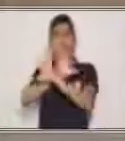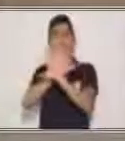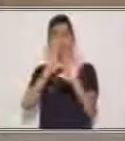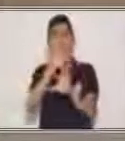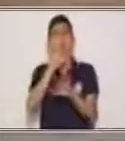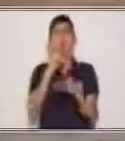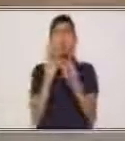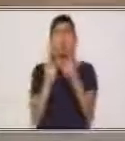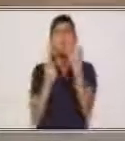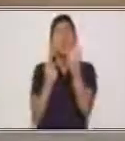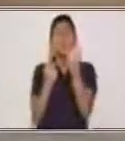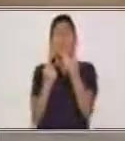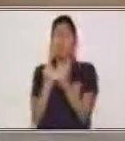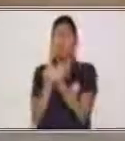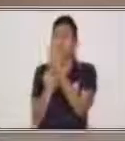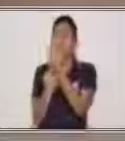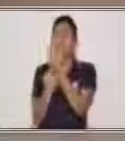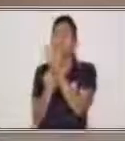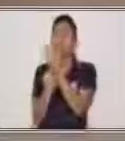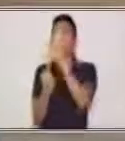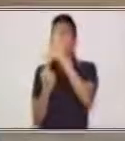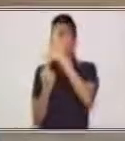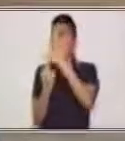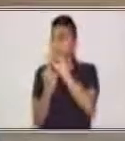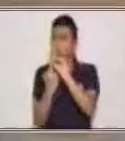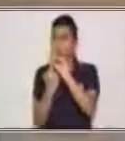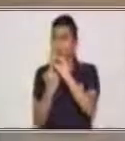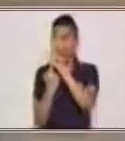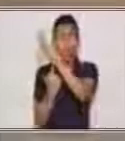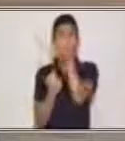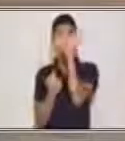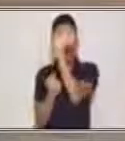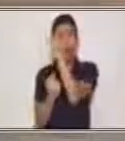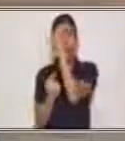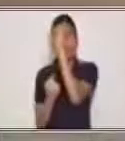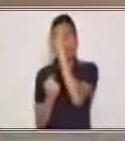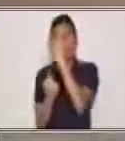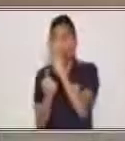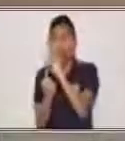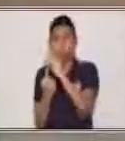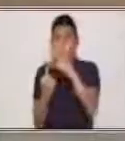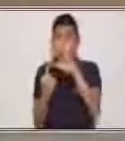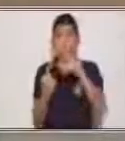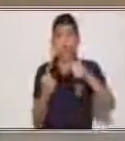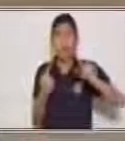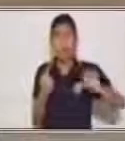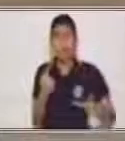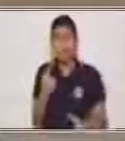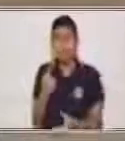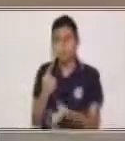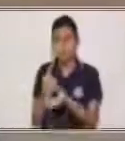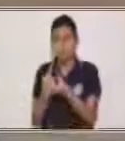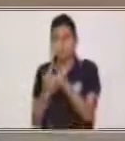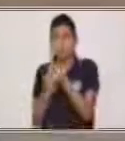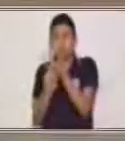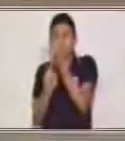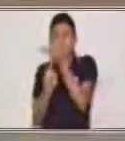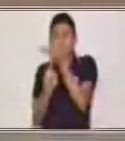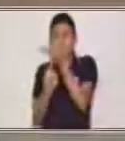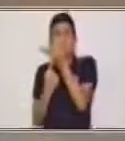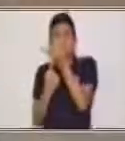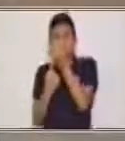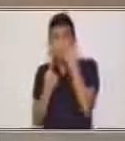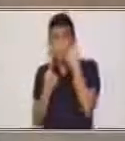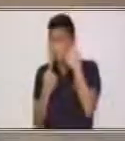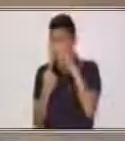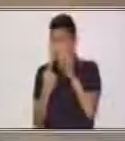apaga y el oxígeno se consume. Esa combustión genera presión y esa presión hizo que todo el agua que